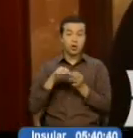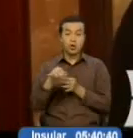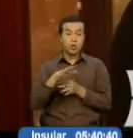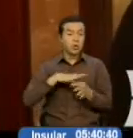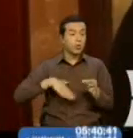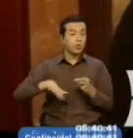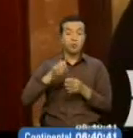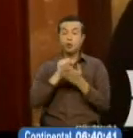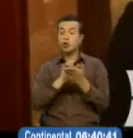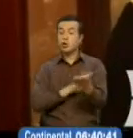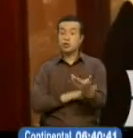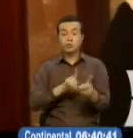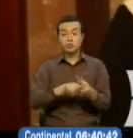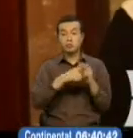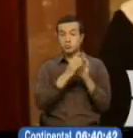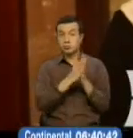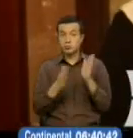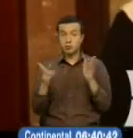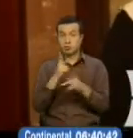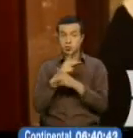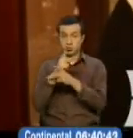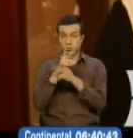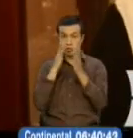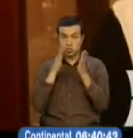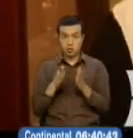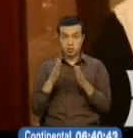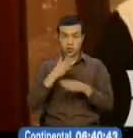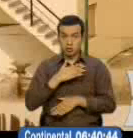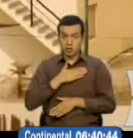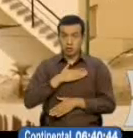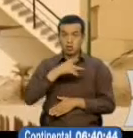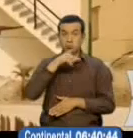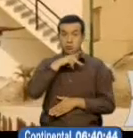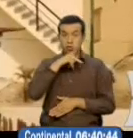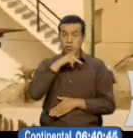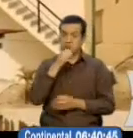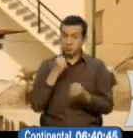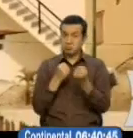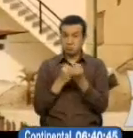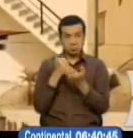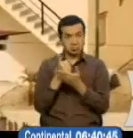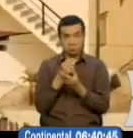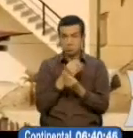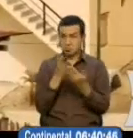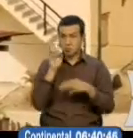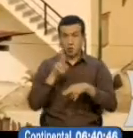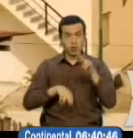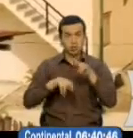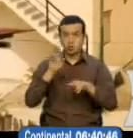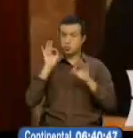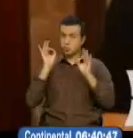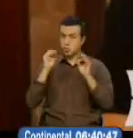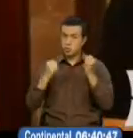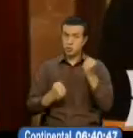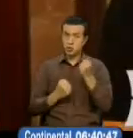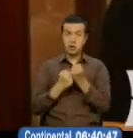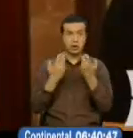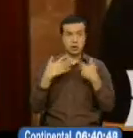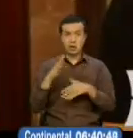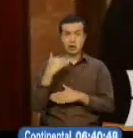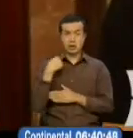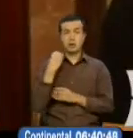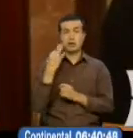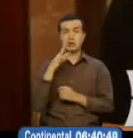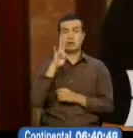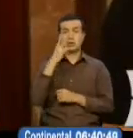desarrollará el proyecto inicial, este concejal considera que en su natal Puerto Viejo hay facilidades para una obra de esta magnitud. Tenemos cerca de